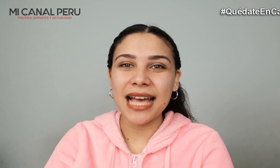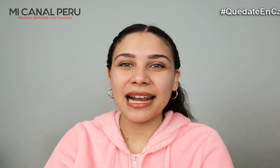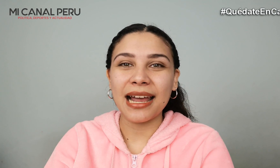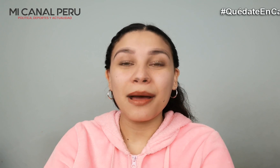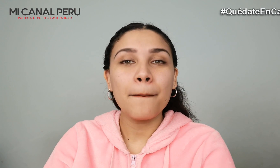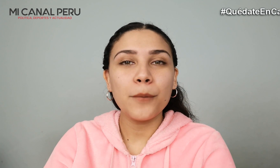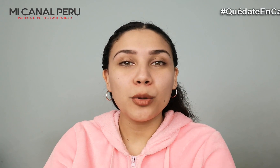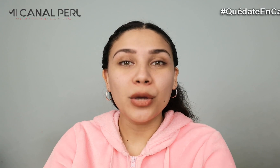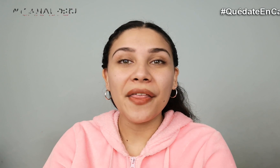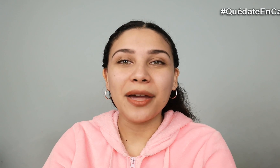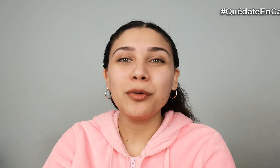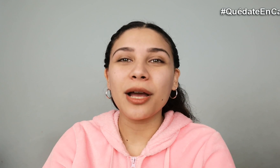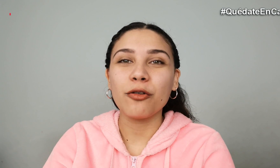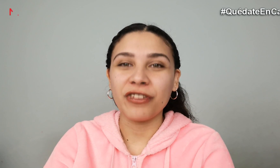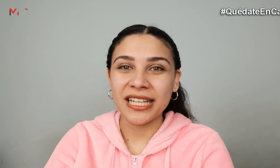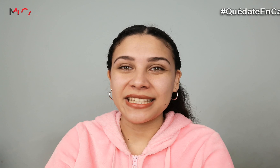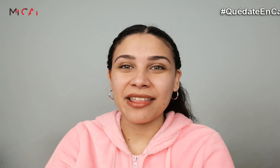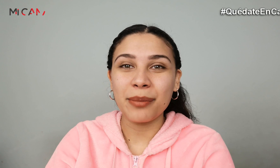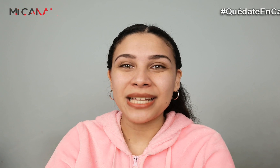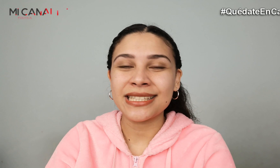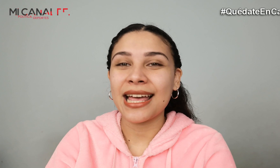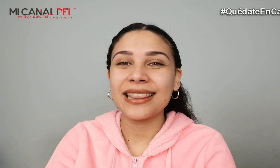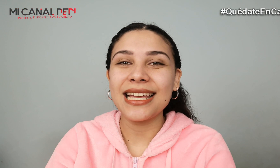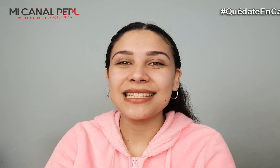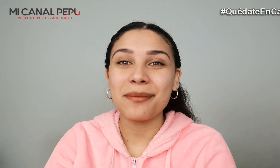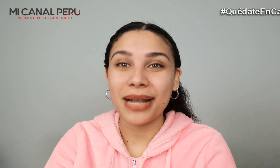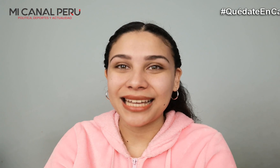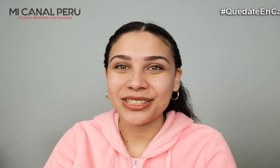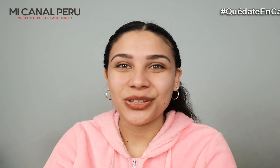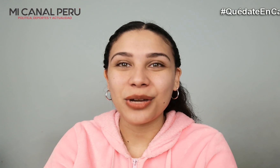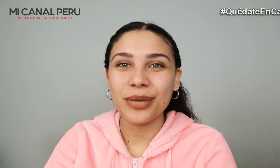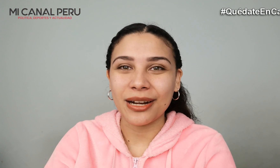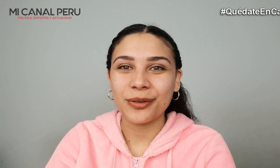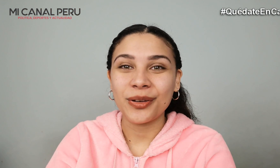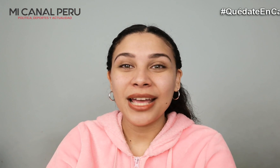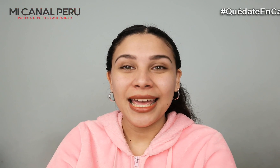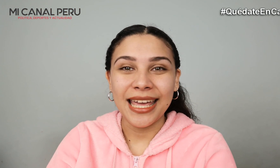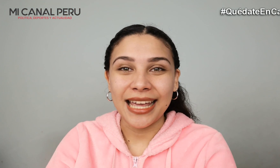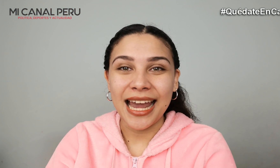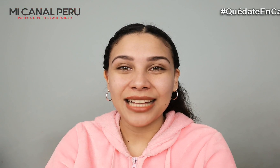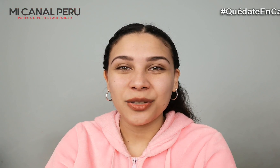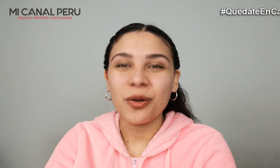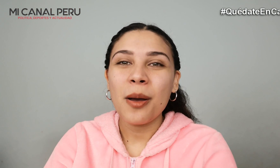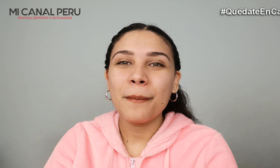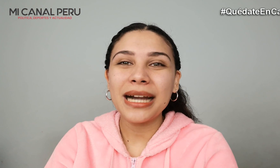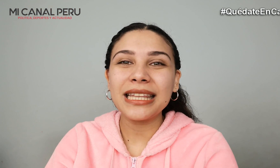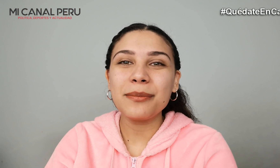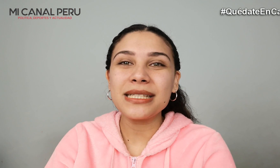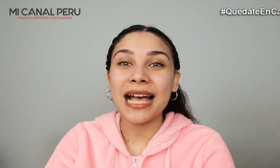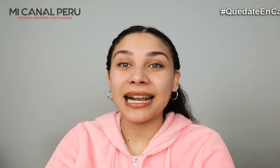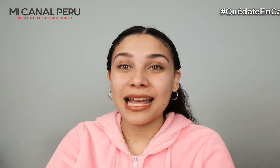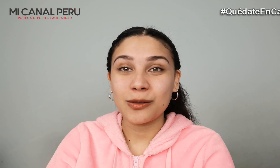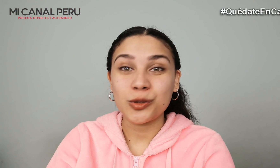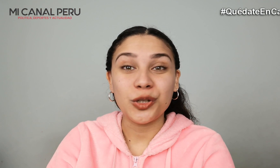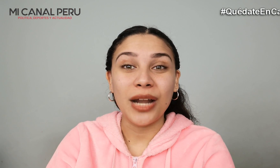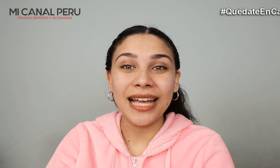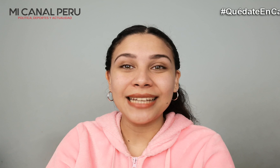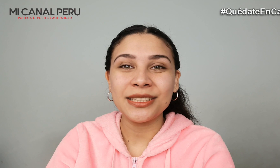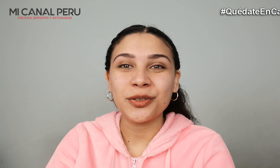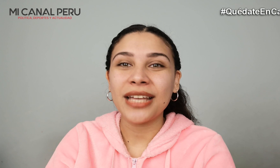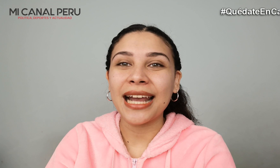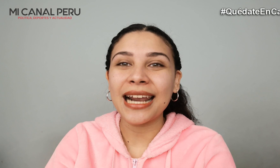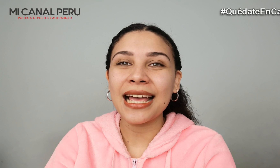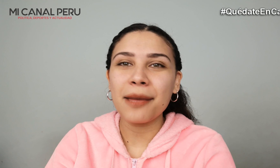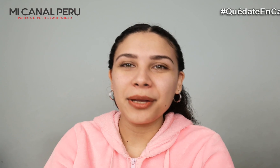Martín Vizcarra, volvió a dar una conferencia de prensa desde Palacio de Gobierno. En el acto, Martín Vizcarra anunció